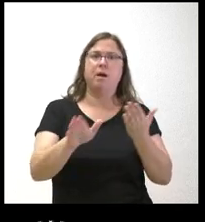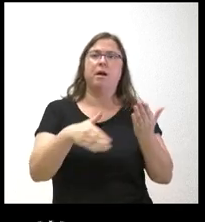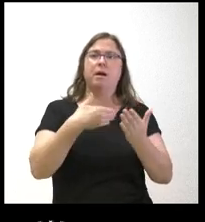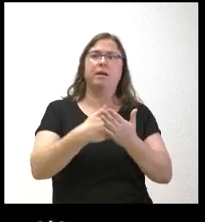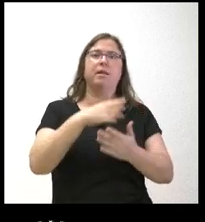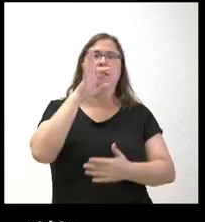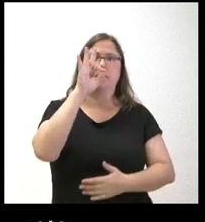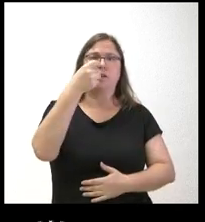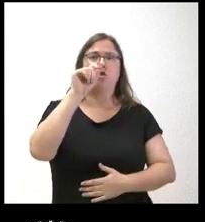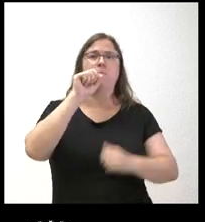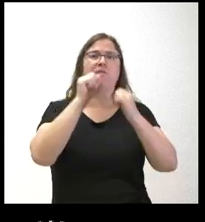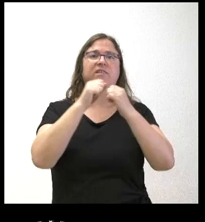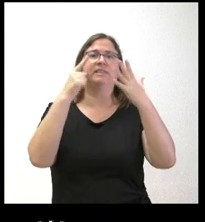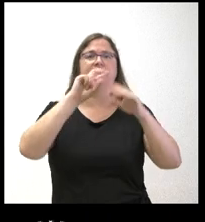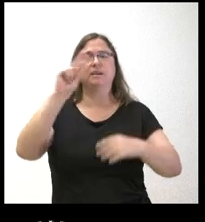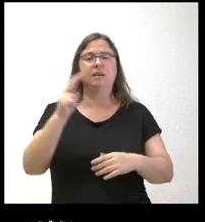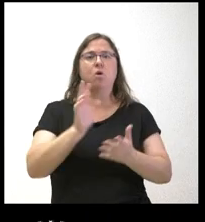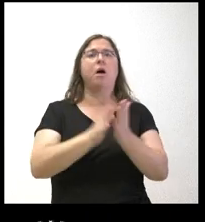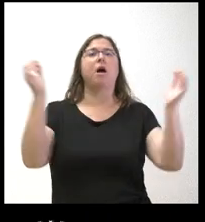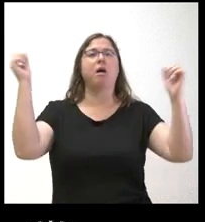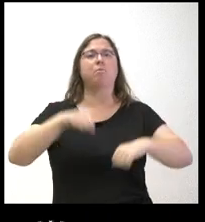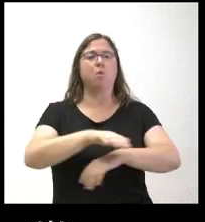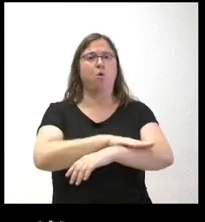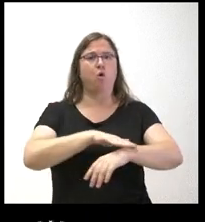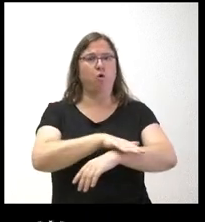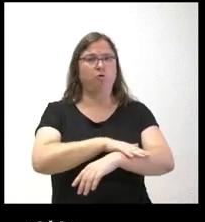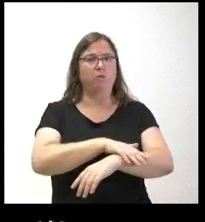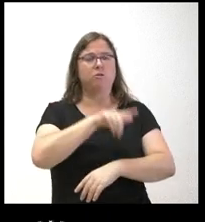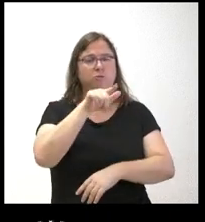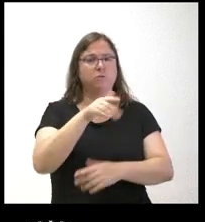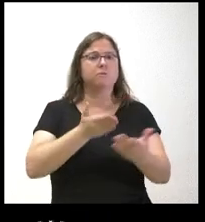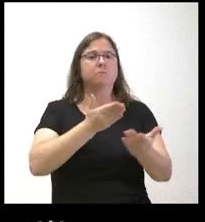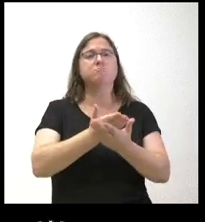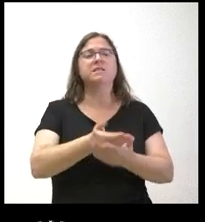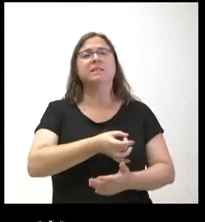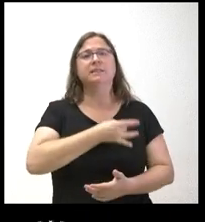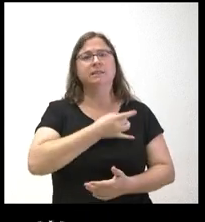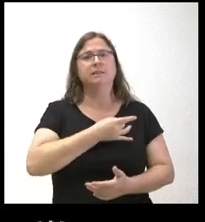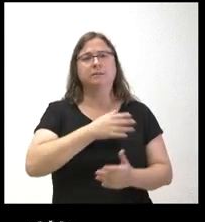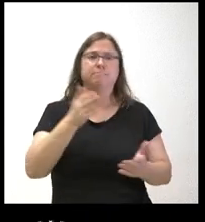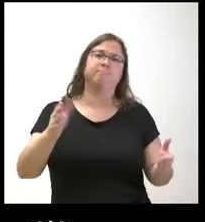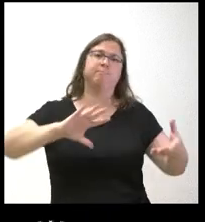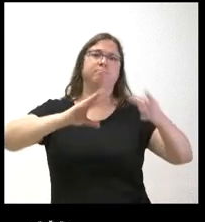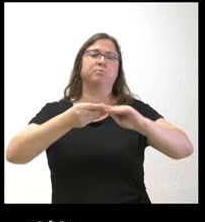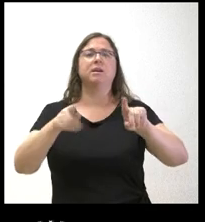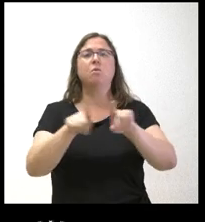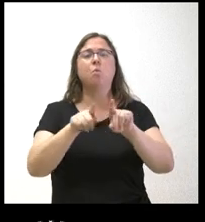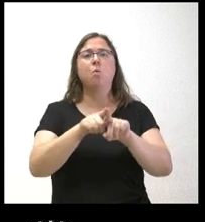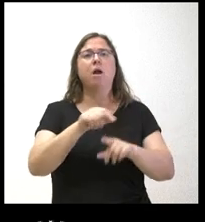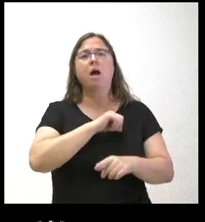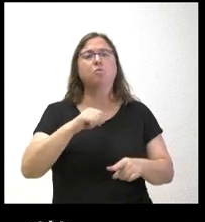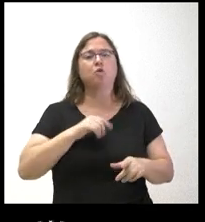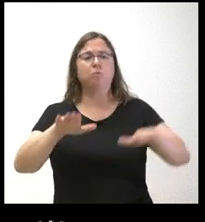0,26 euros aprobados por el gobierno central y así de esa manera como pide el sindicato equiparar a los empleados autonómicos con los